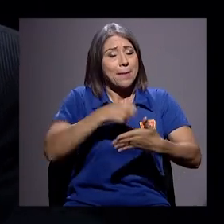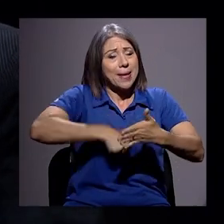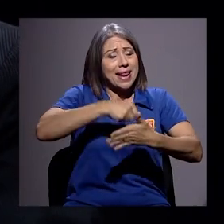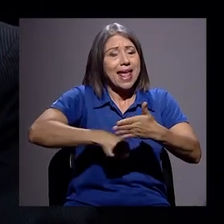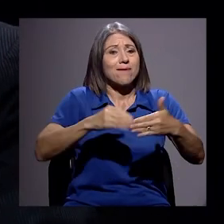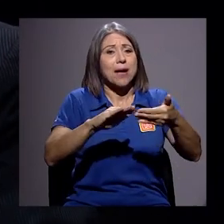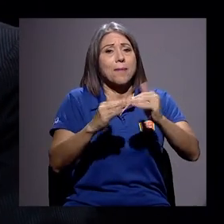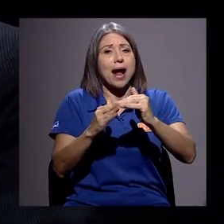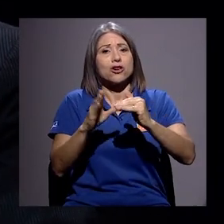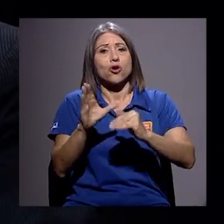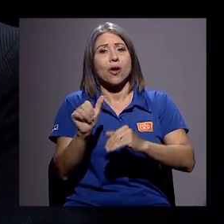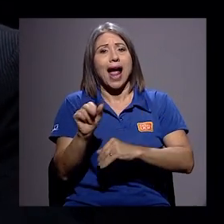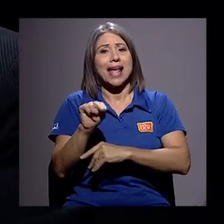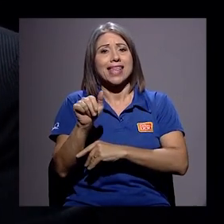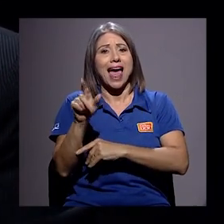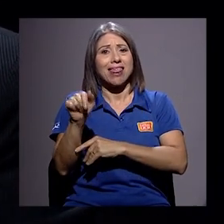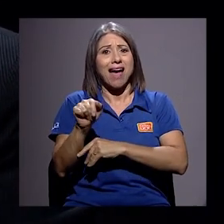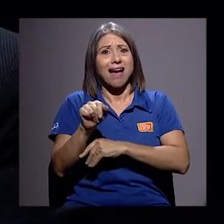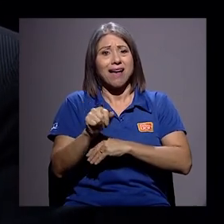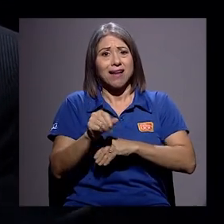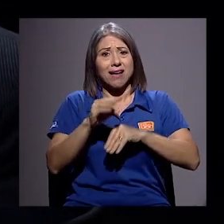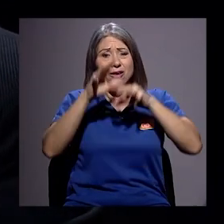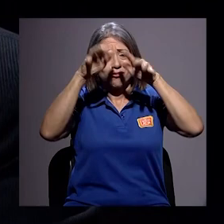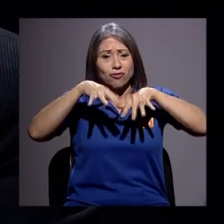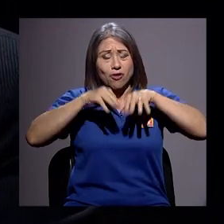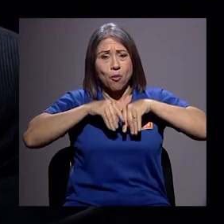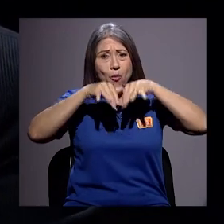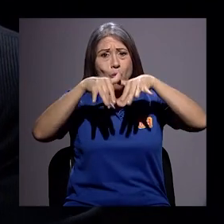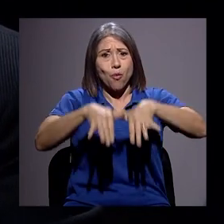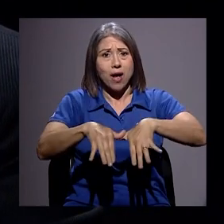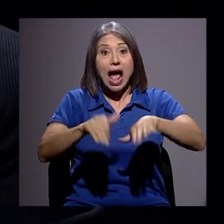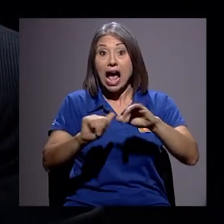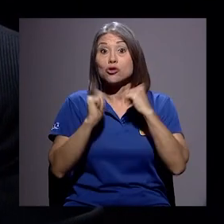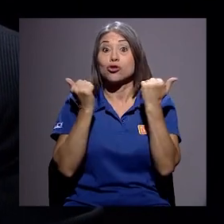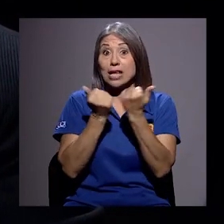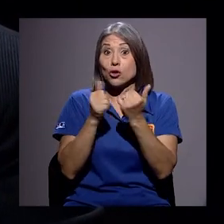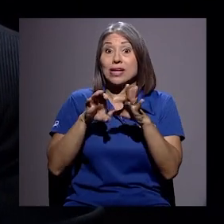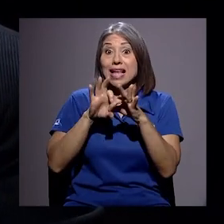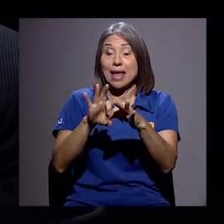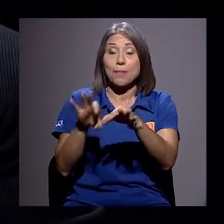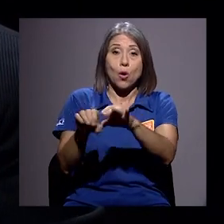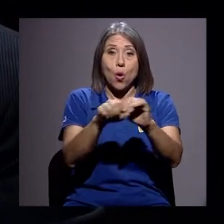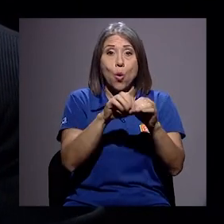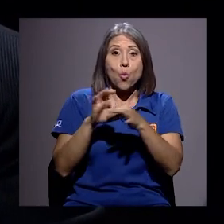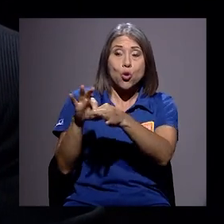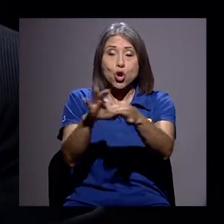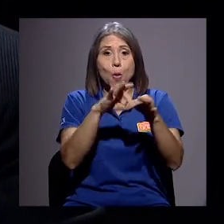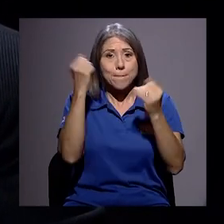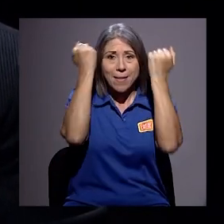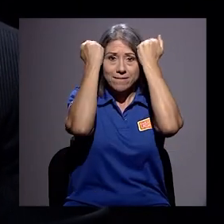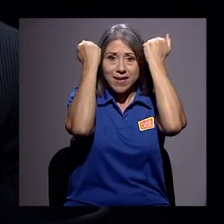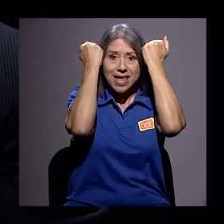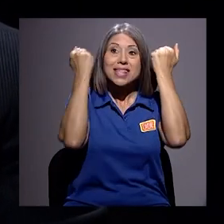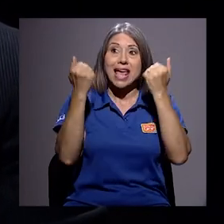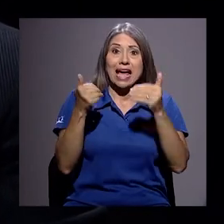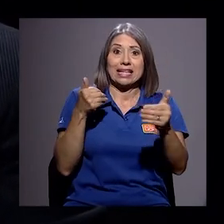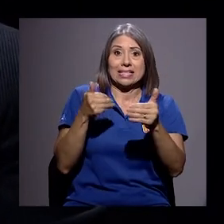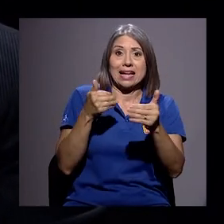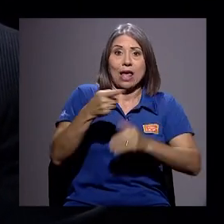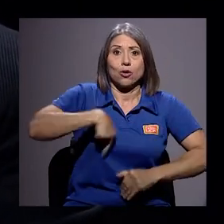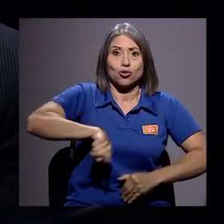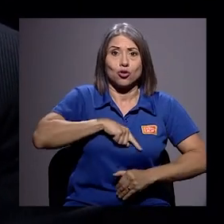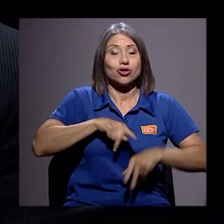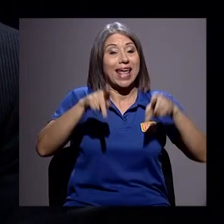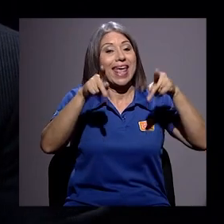cañada asociaciones culturales por ejemplo unión para peñas otra otra asociación cultural que se nos ha acercado la gente de